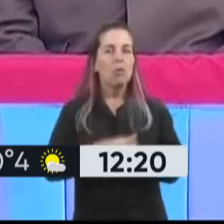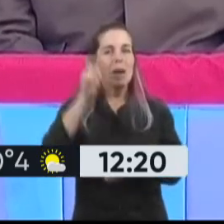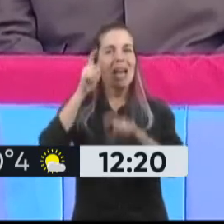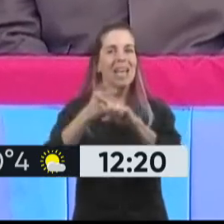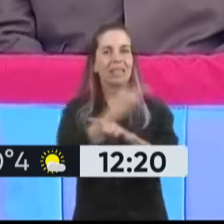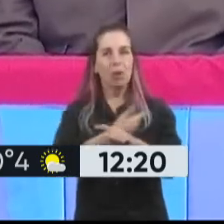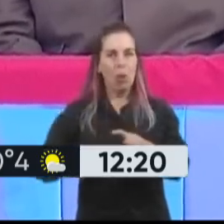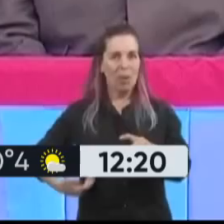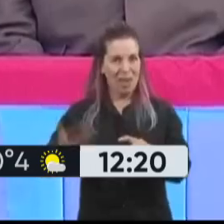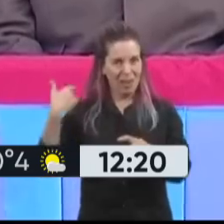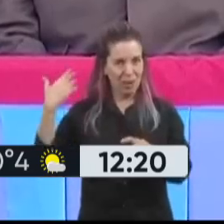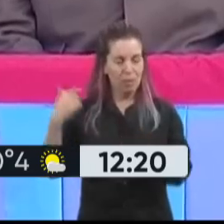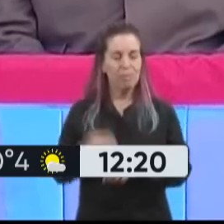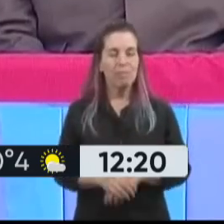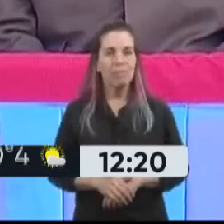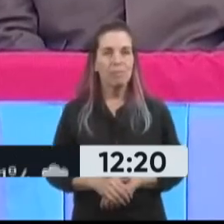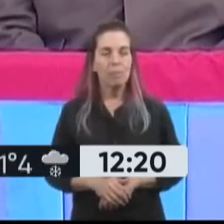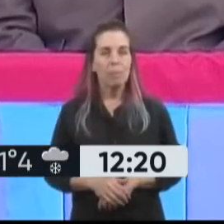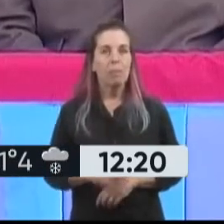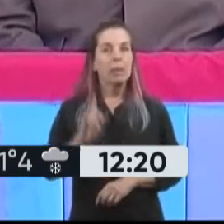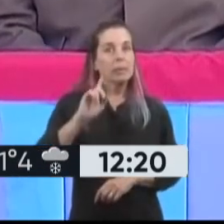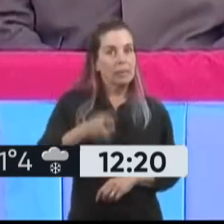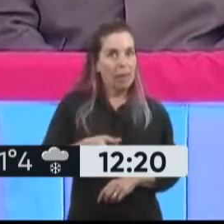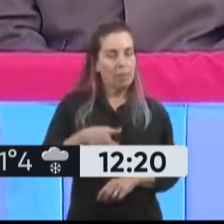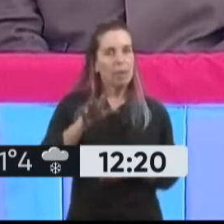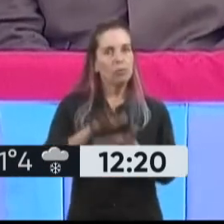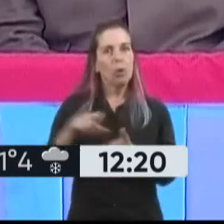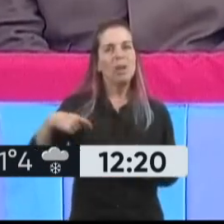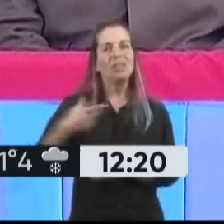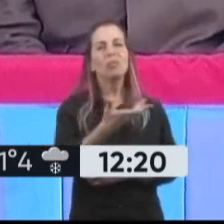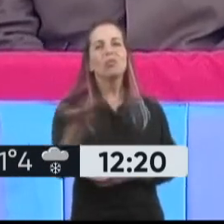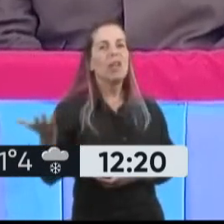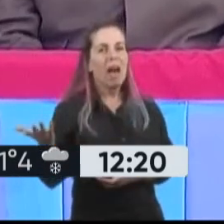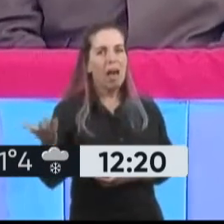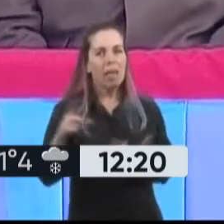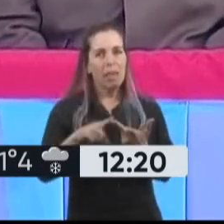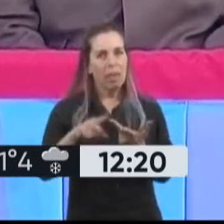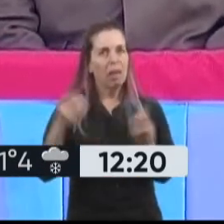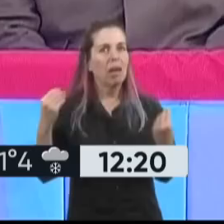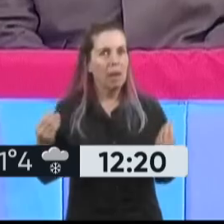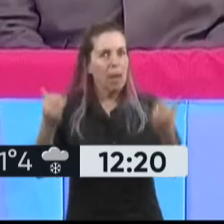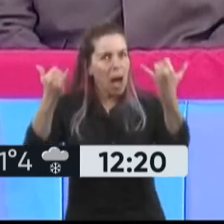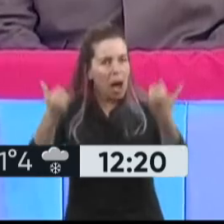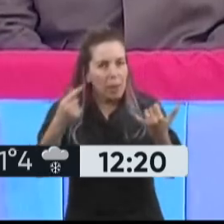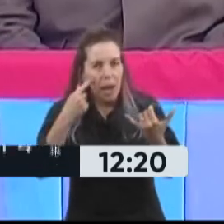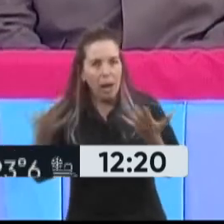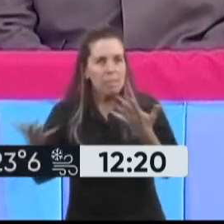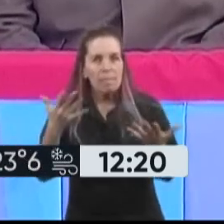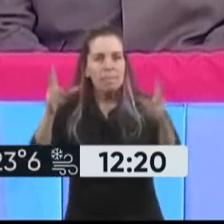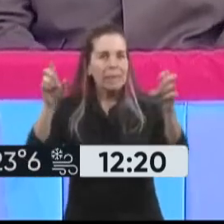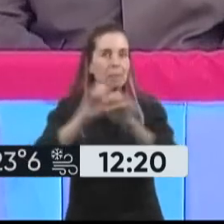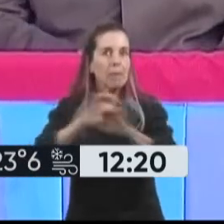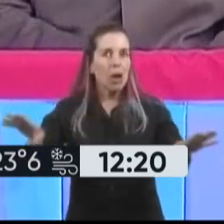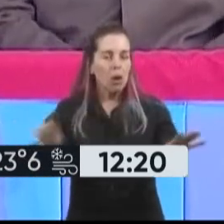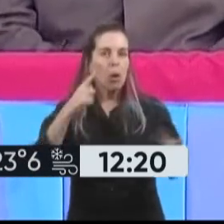anterior. Y además, en el plano social, teníamos indicadores que eran peores que los del